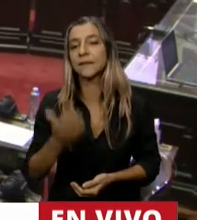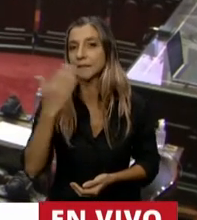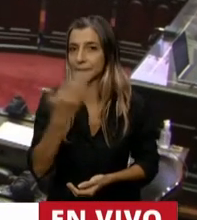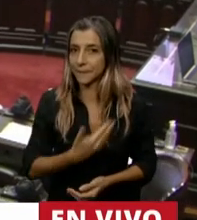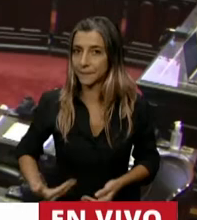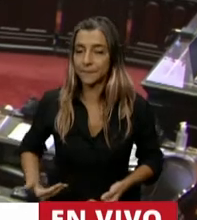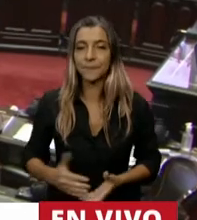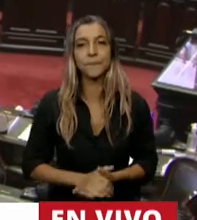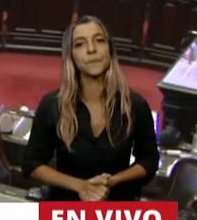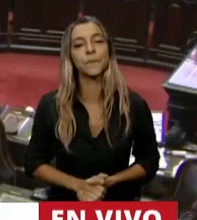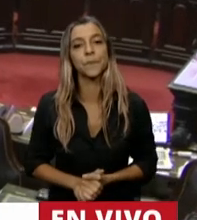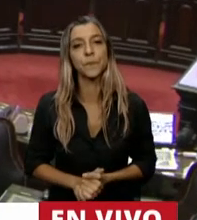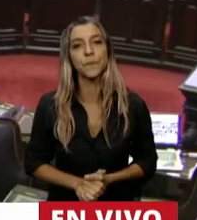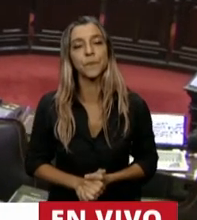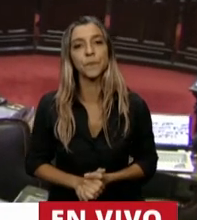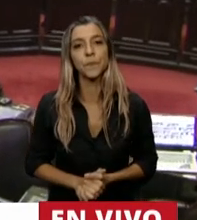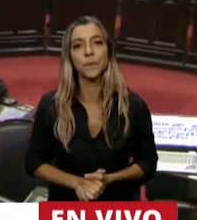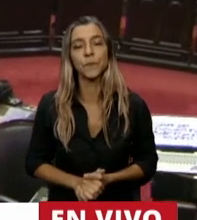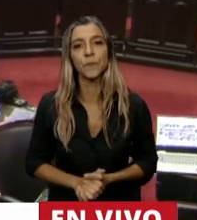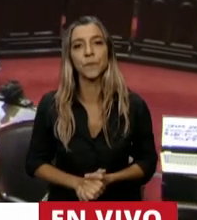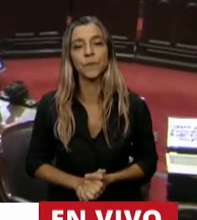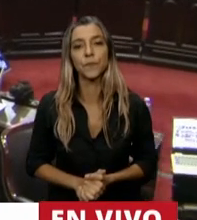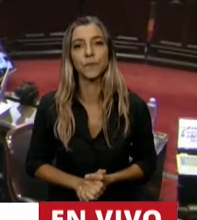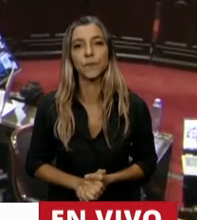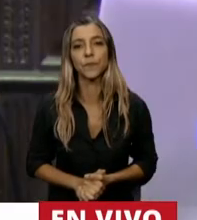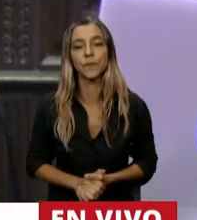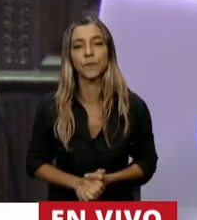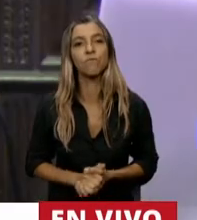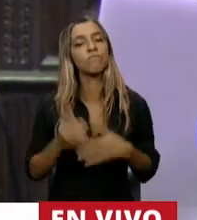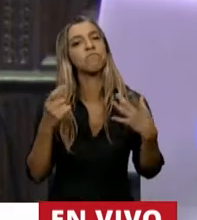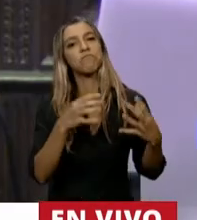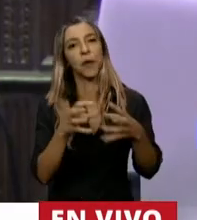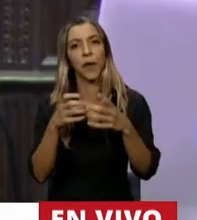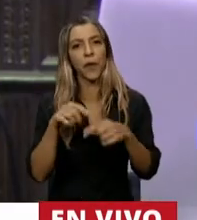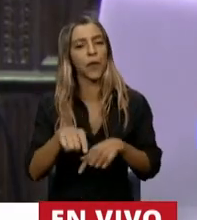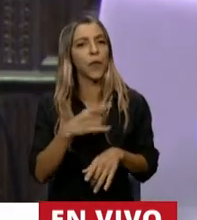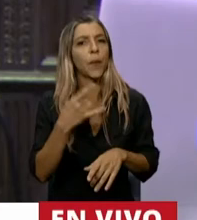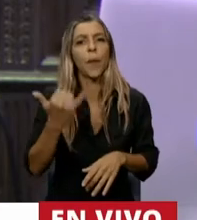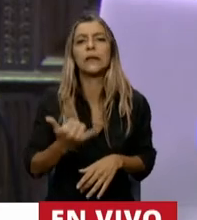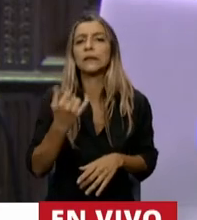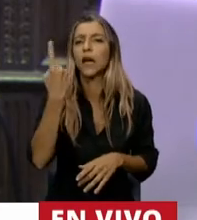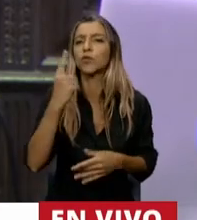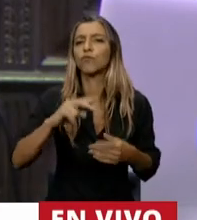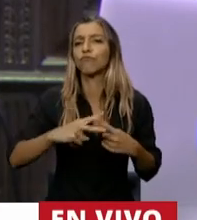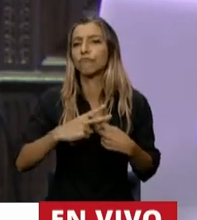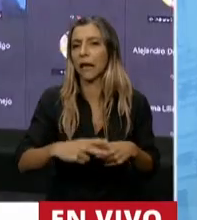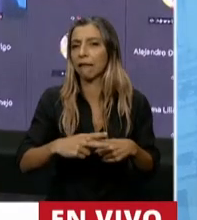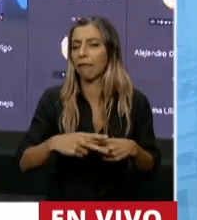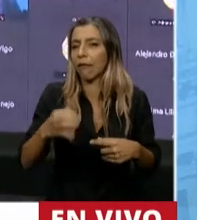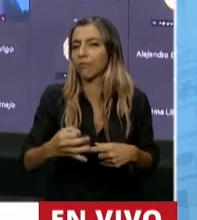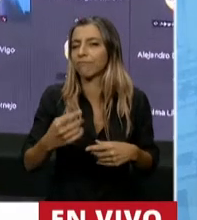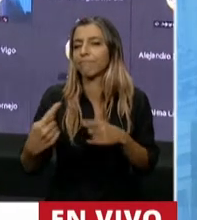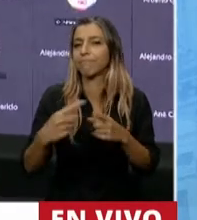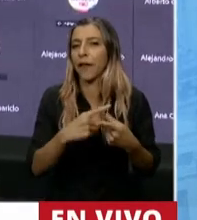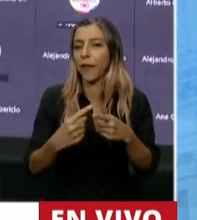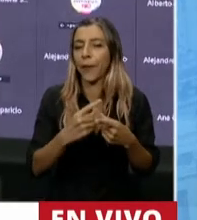En el debate hay una técnica que se denomina ad hominem, que